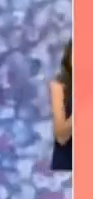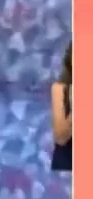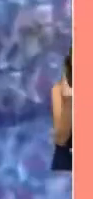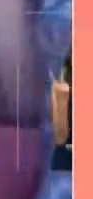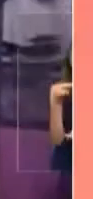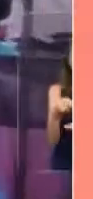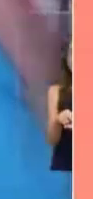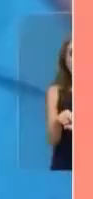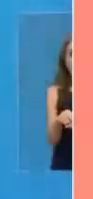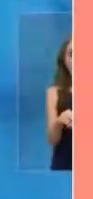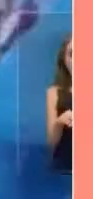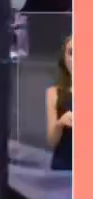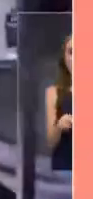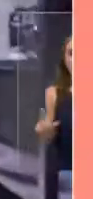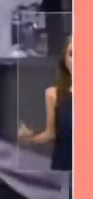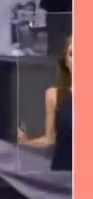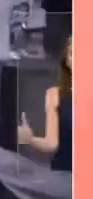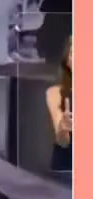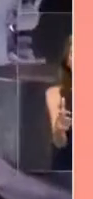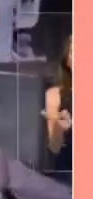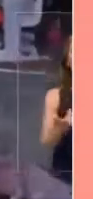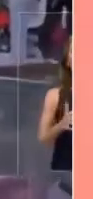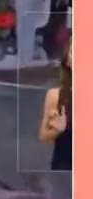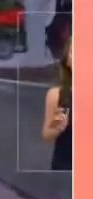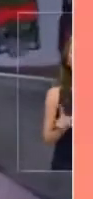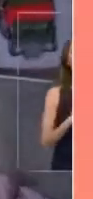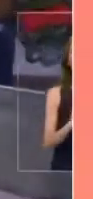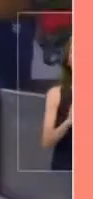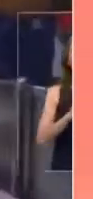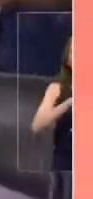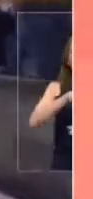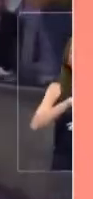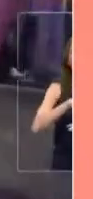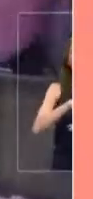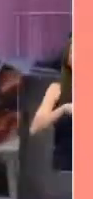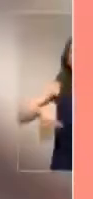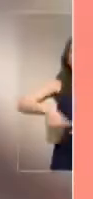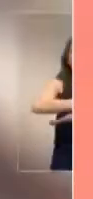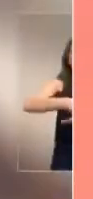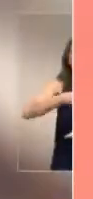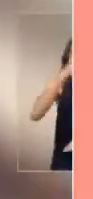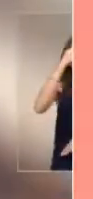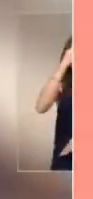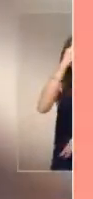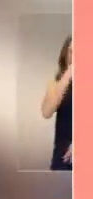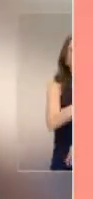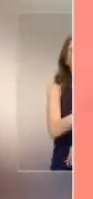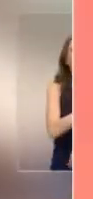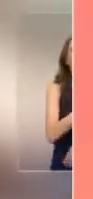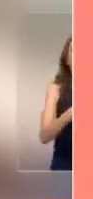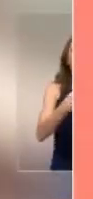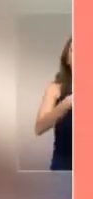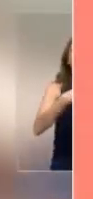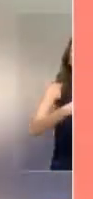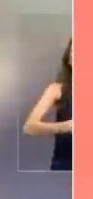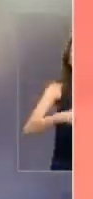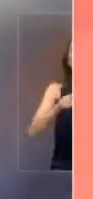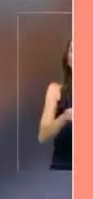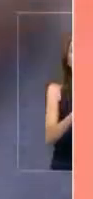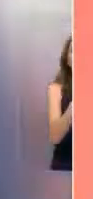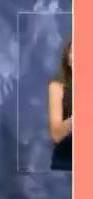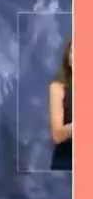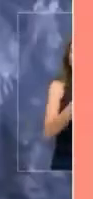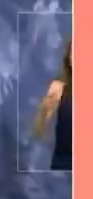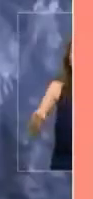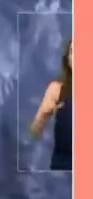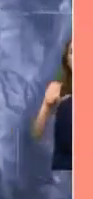al paciente. Y el comprador de un medicamento, en principio, no sería responsable, en principio,